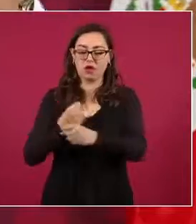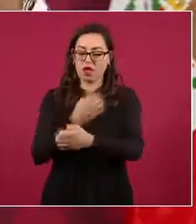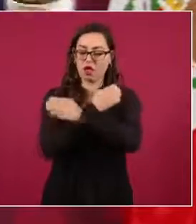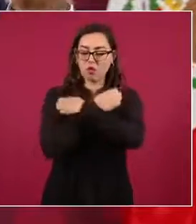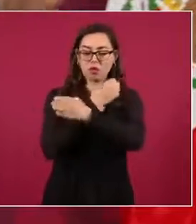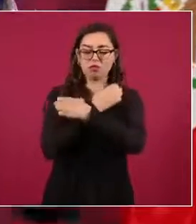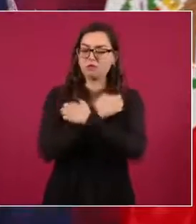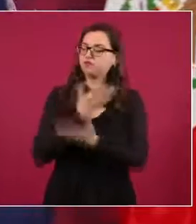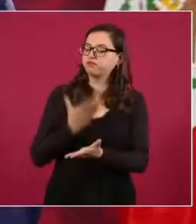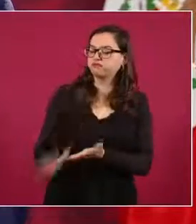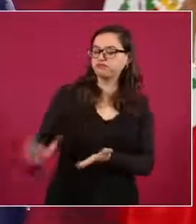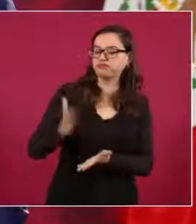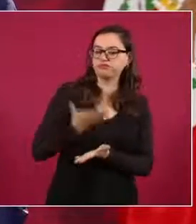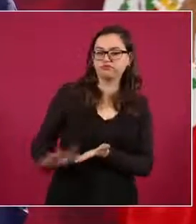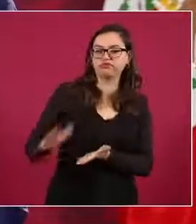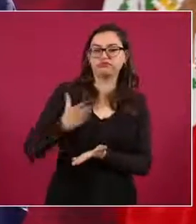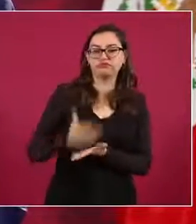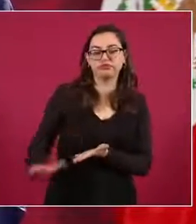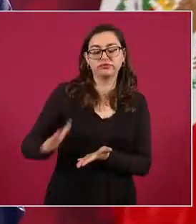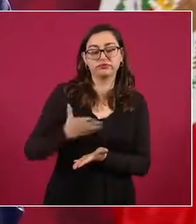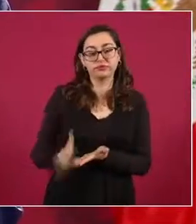irracional